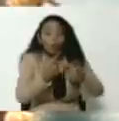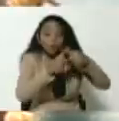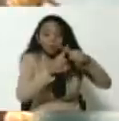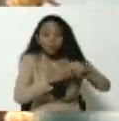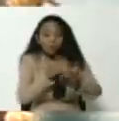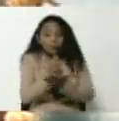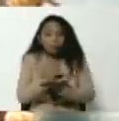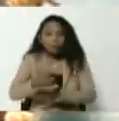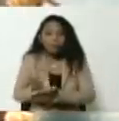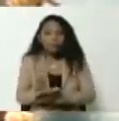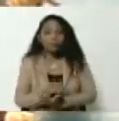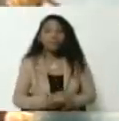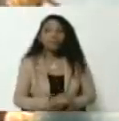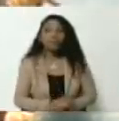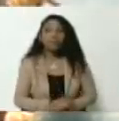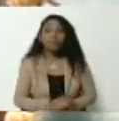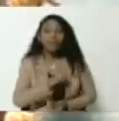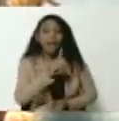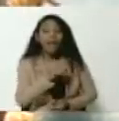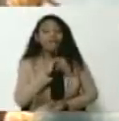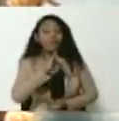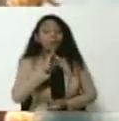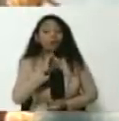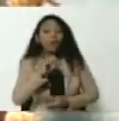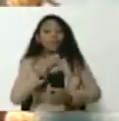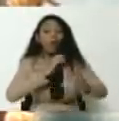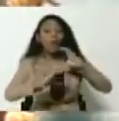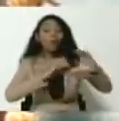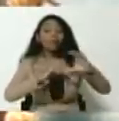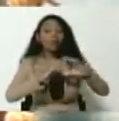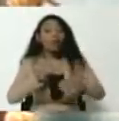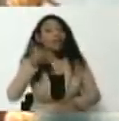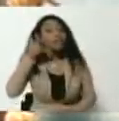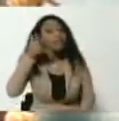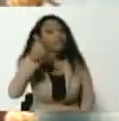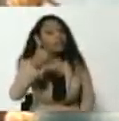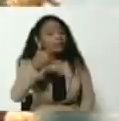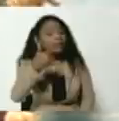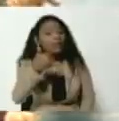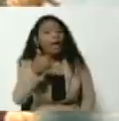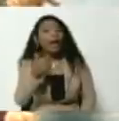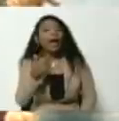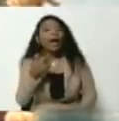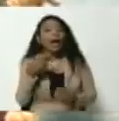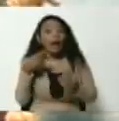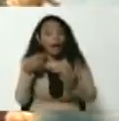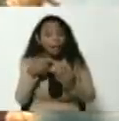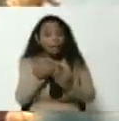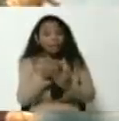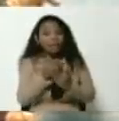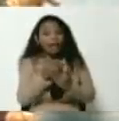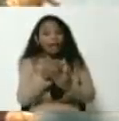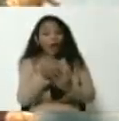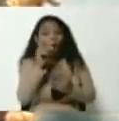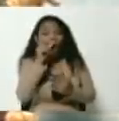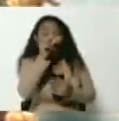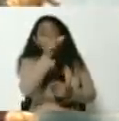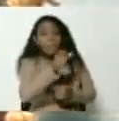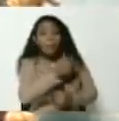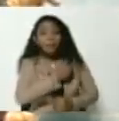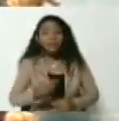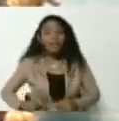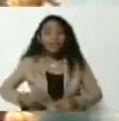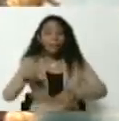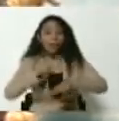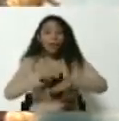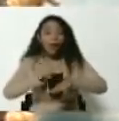tenemos información de conversaciones telefónicas entre Mario Abdo, presidente de